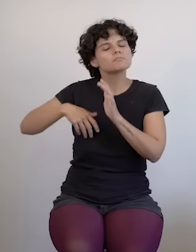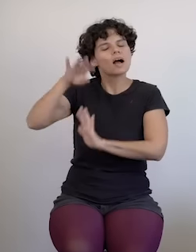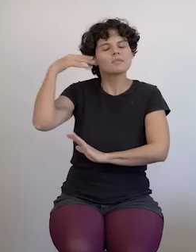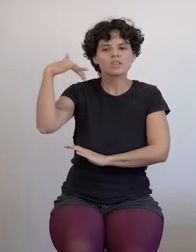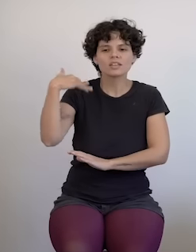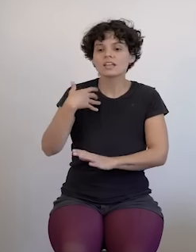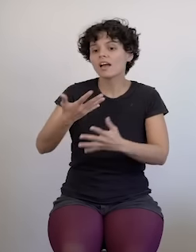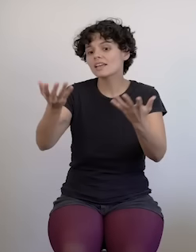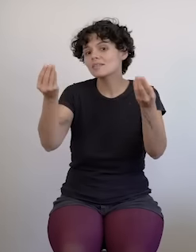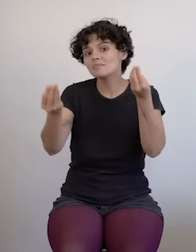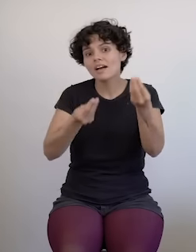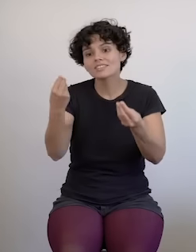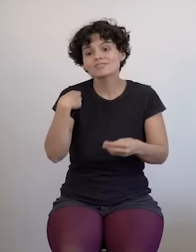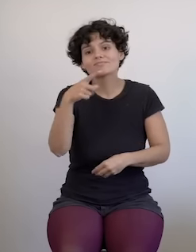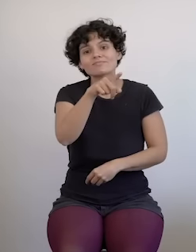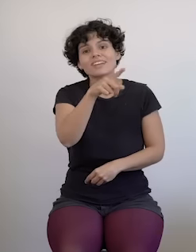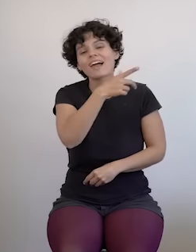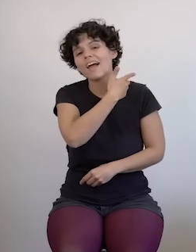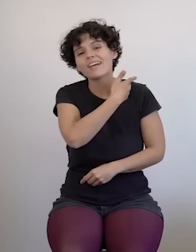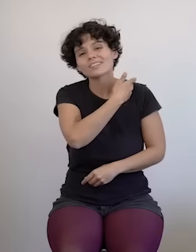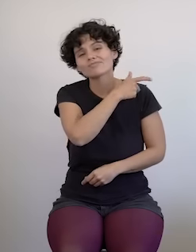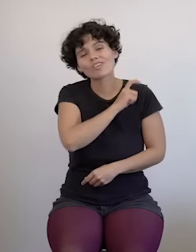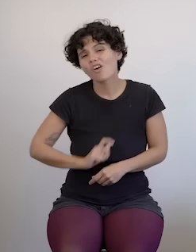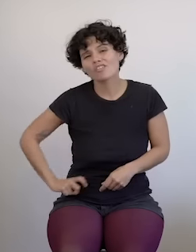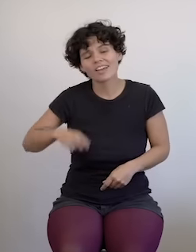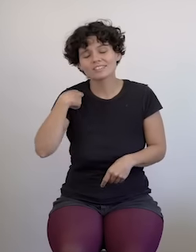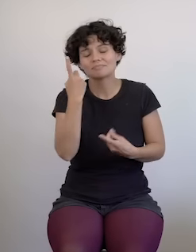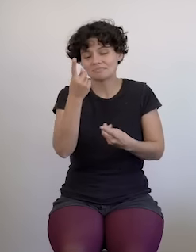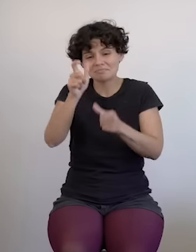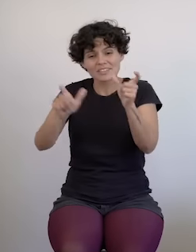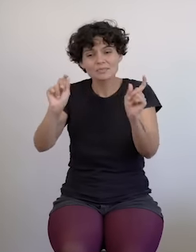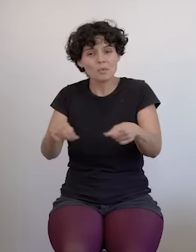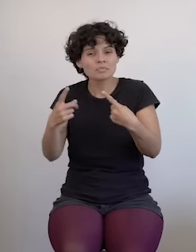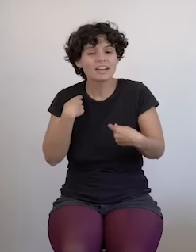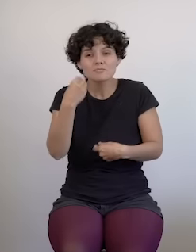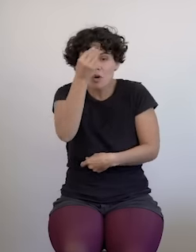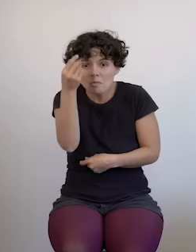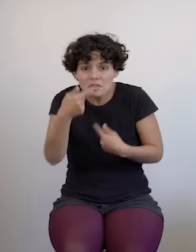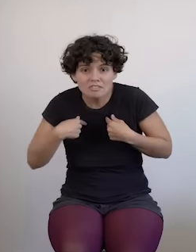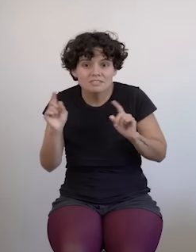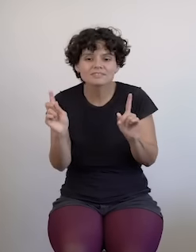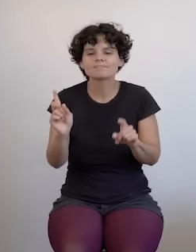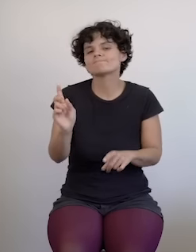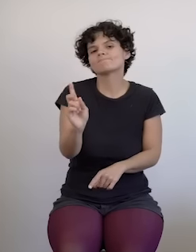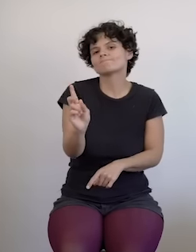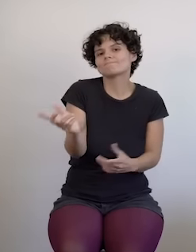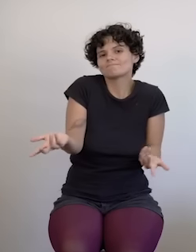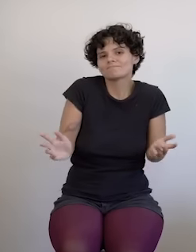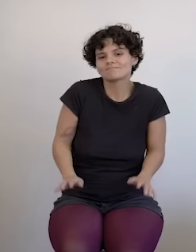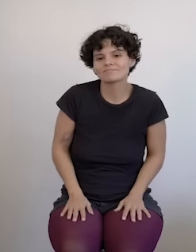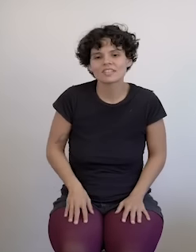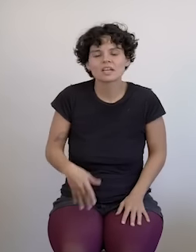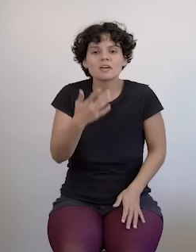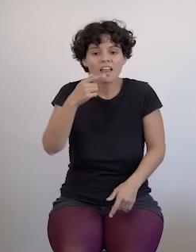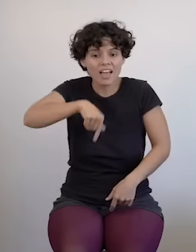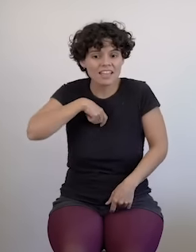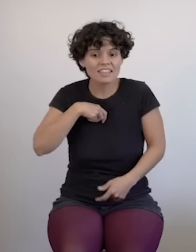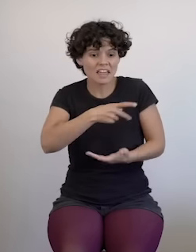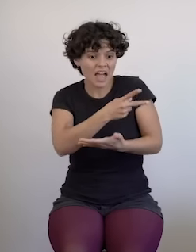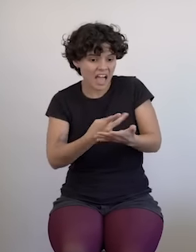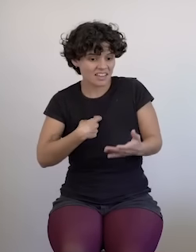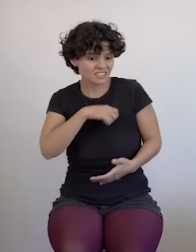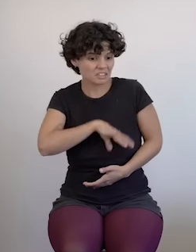la pandemia, hermano, y ahí no íbamos a tener más eventos. Porque aquí el gobierno no se preocupa de los músicos, ¿cachai? Aquí, ¿qué le preocupa a los músicos? Cuando sin arte el